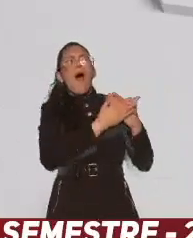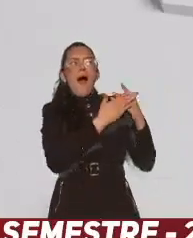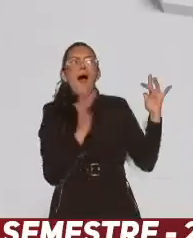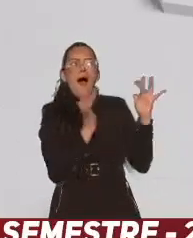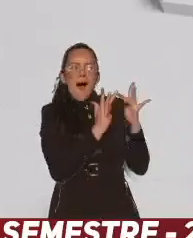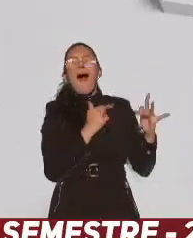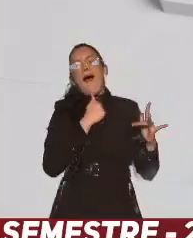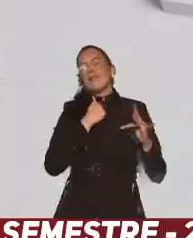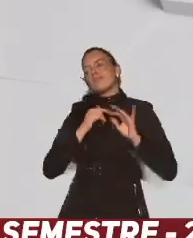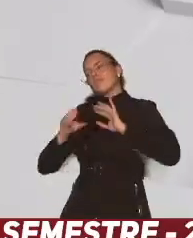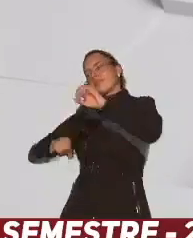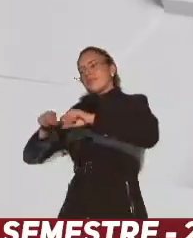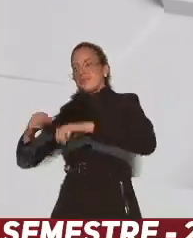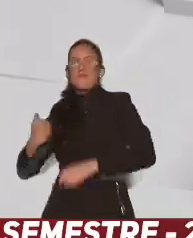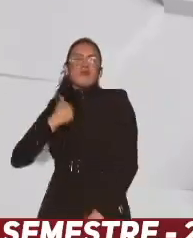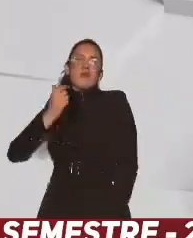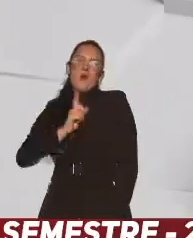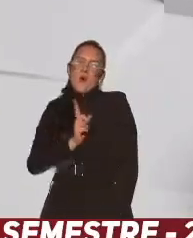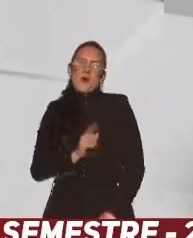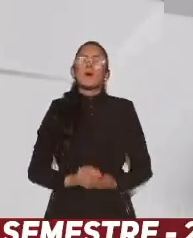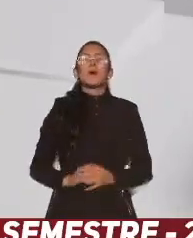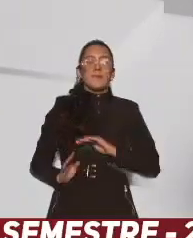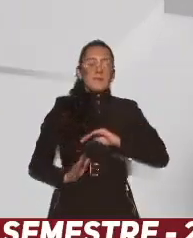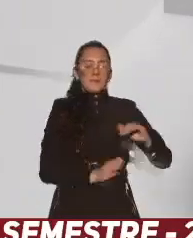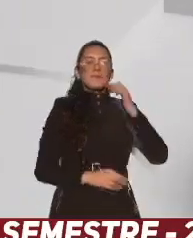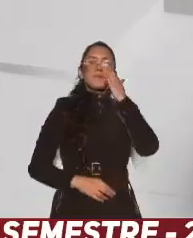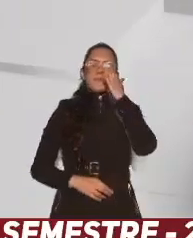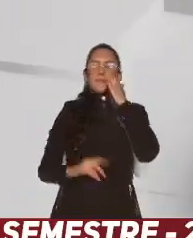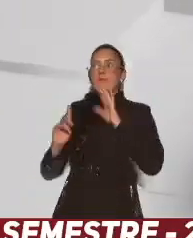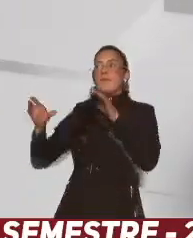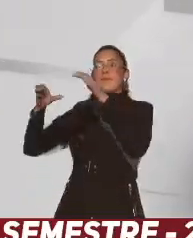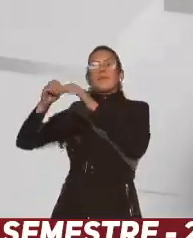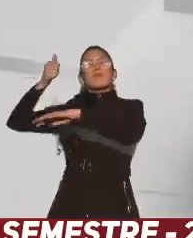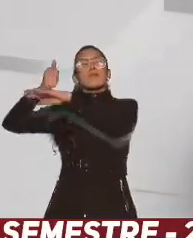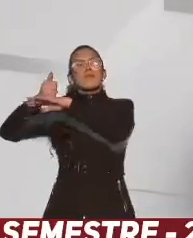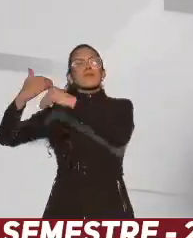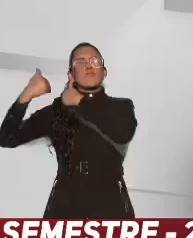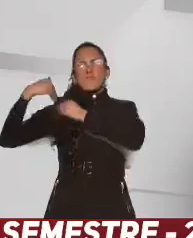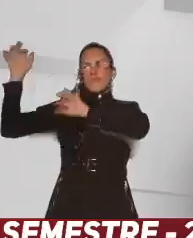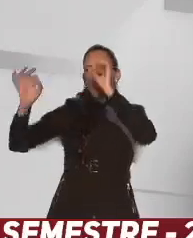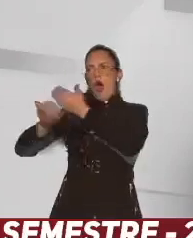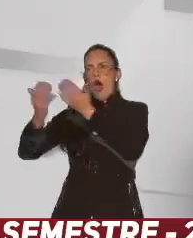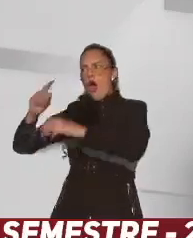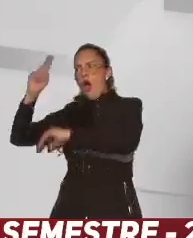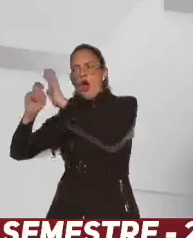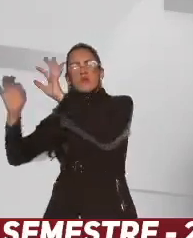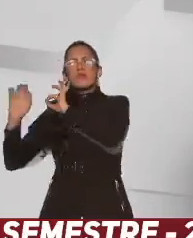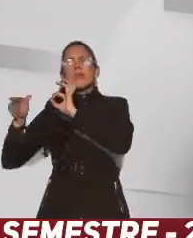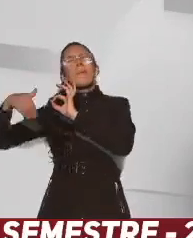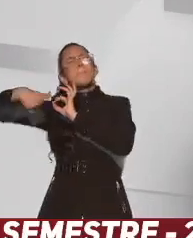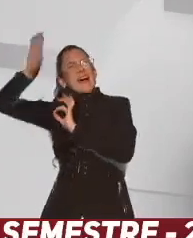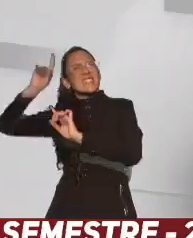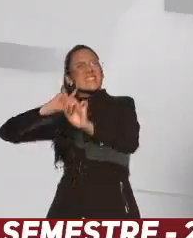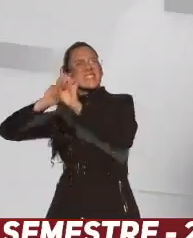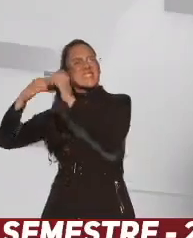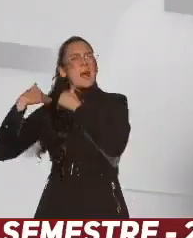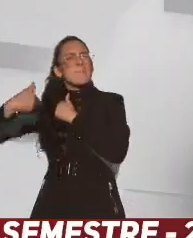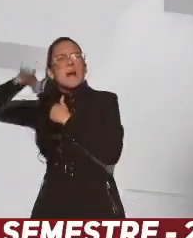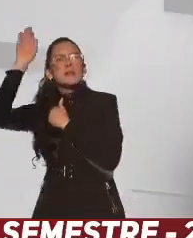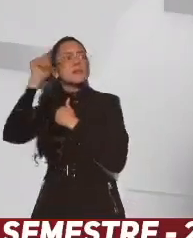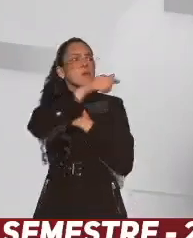la Jefatura de Estado Mayor de Operaciones enfocó sus esfuerzos a la afectación de las economías ilícitas de los grupos